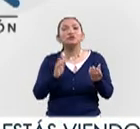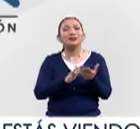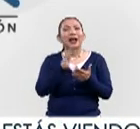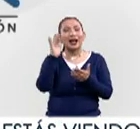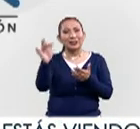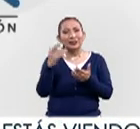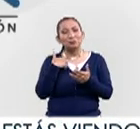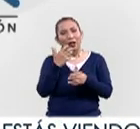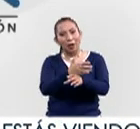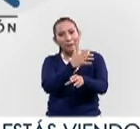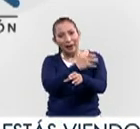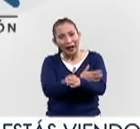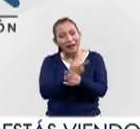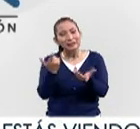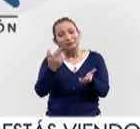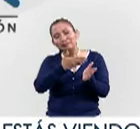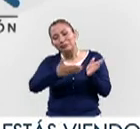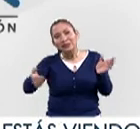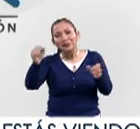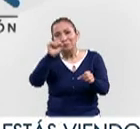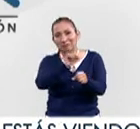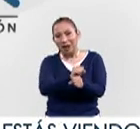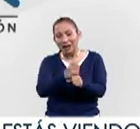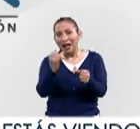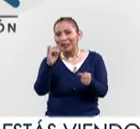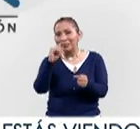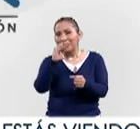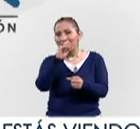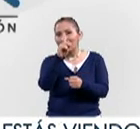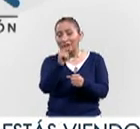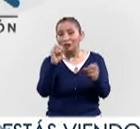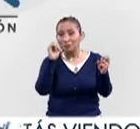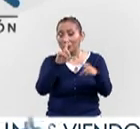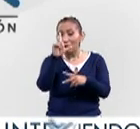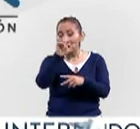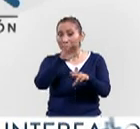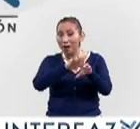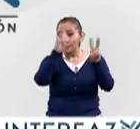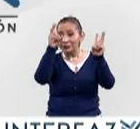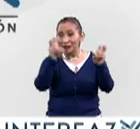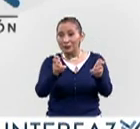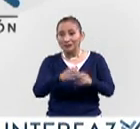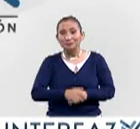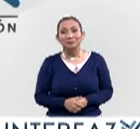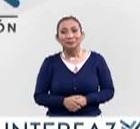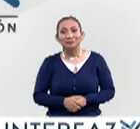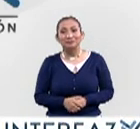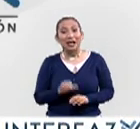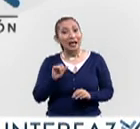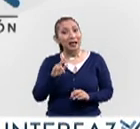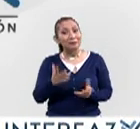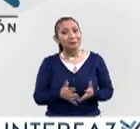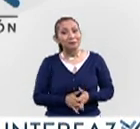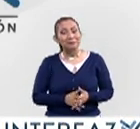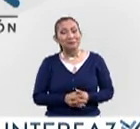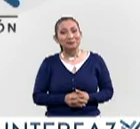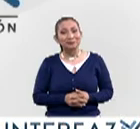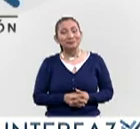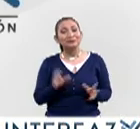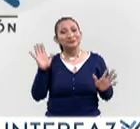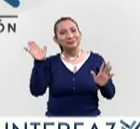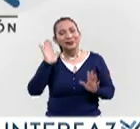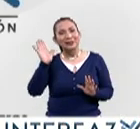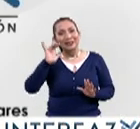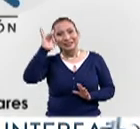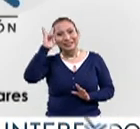muchísimas gracias por habernos acompañado a lo largo de esta semana en Interfaz. Nos vemos el lunes con más temas. Ana Cris, así es, nos